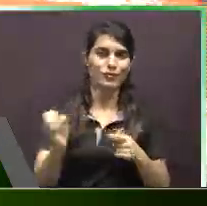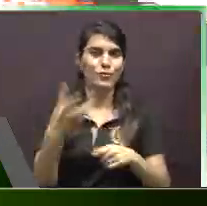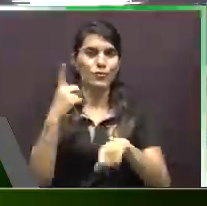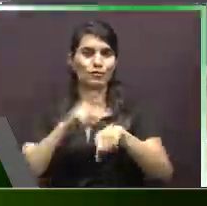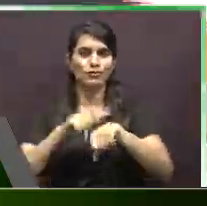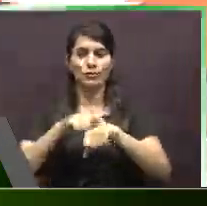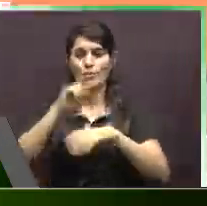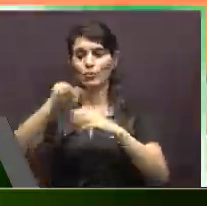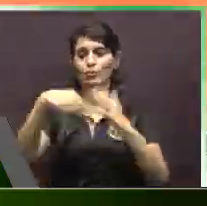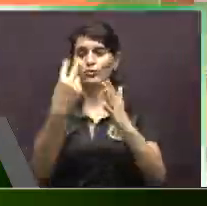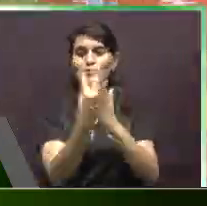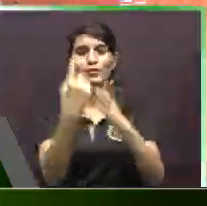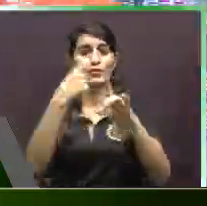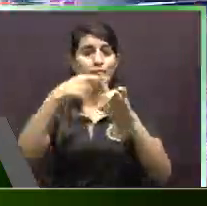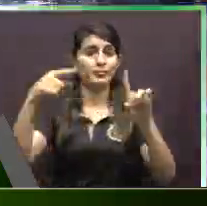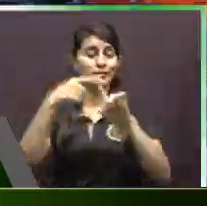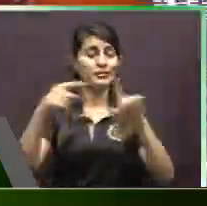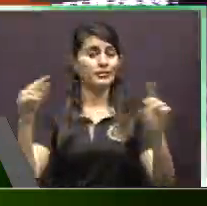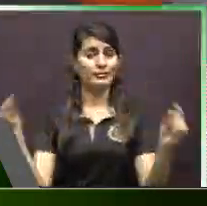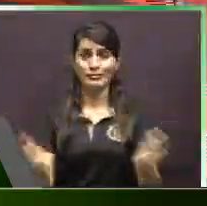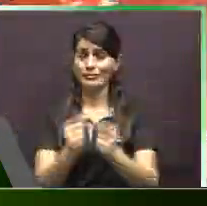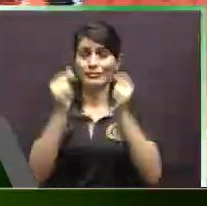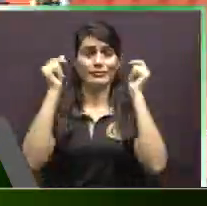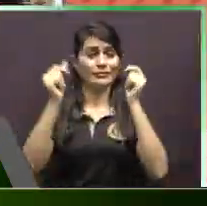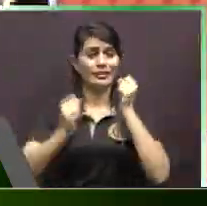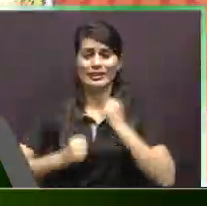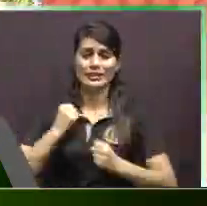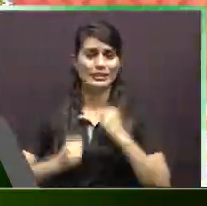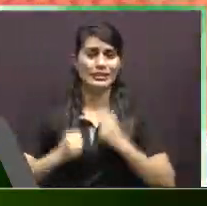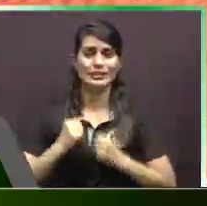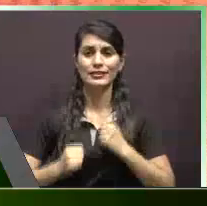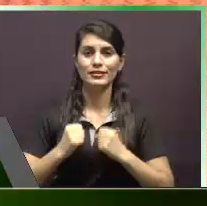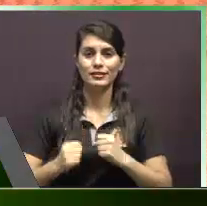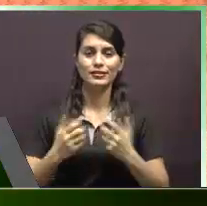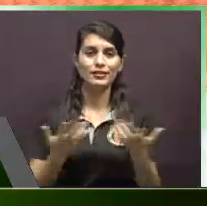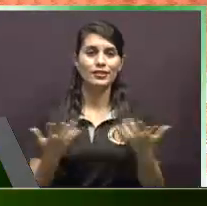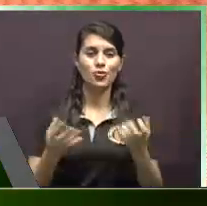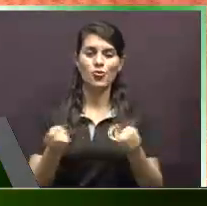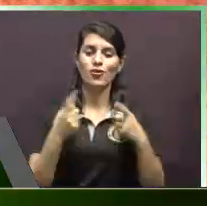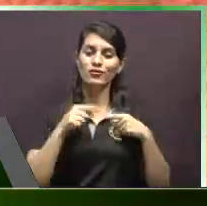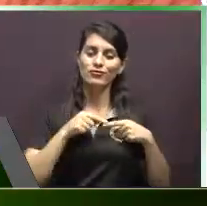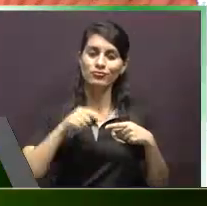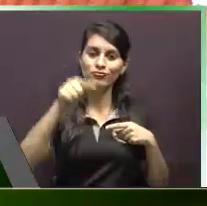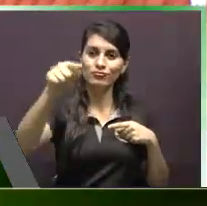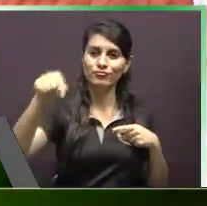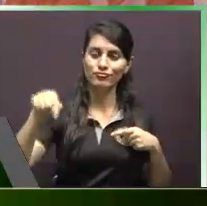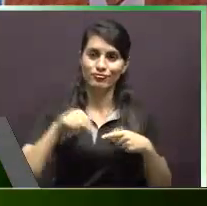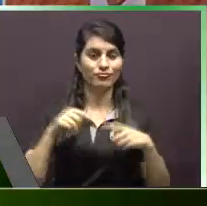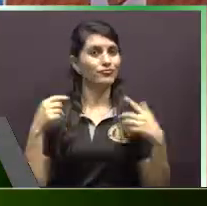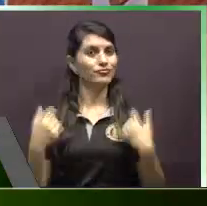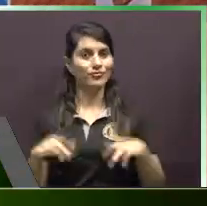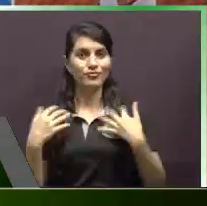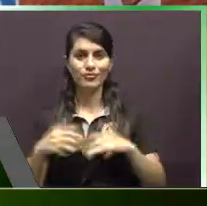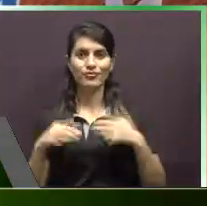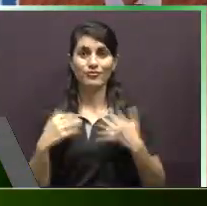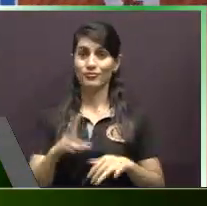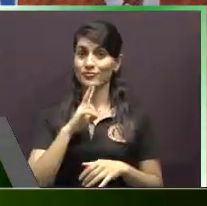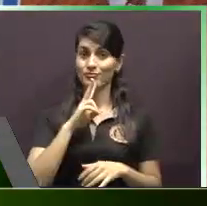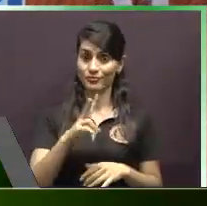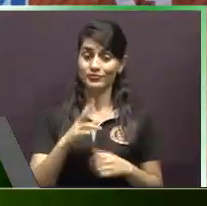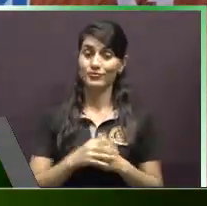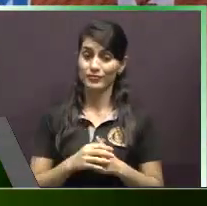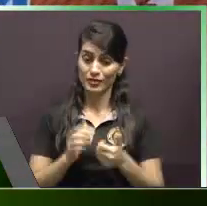distancia en menos de 2 horas y media con un tiempo de 2 horas 28 y 15 segundos, que es una distancia sumamente